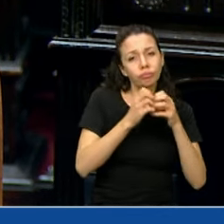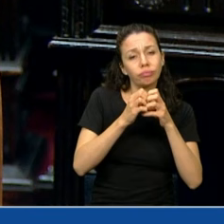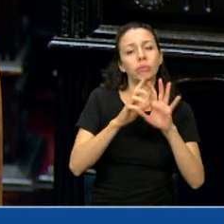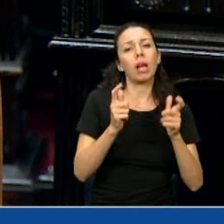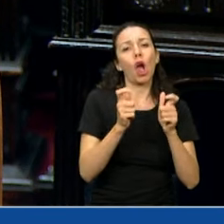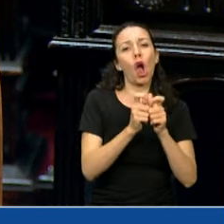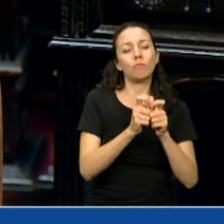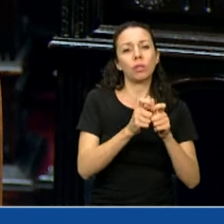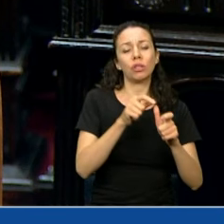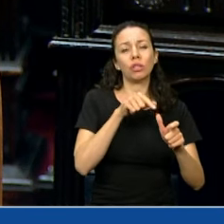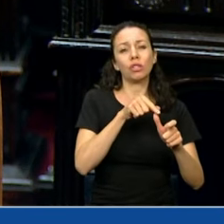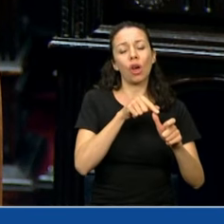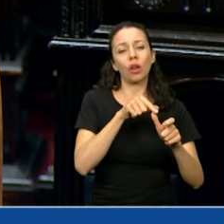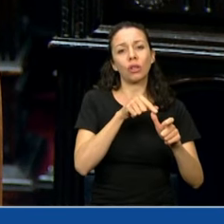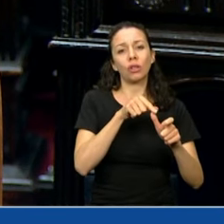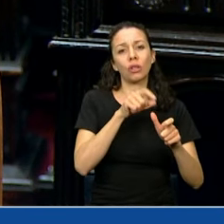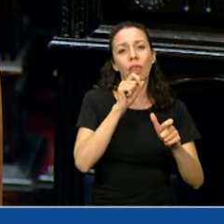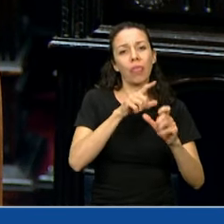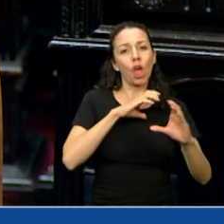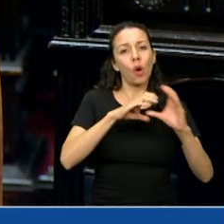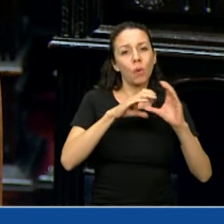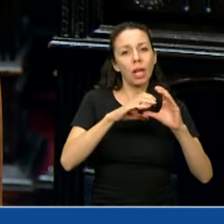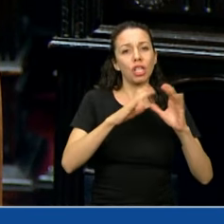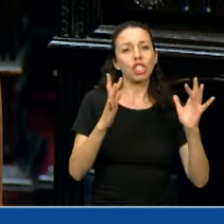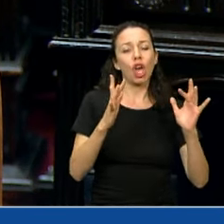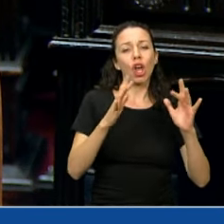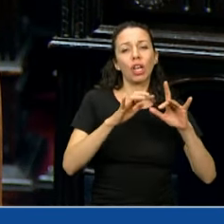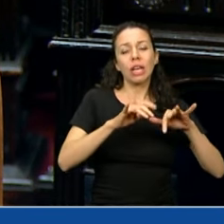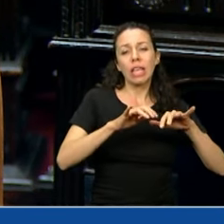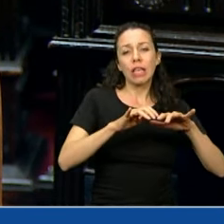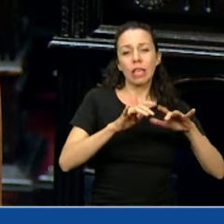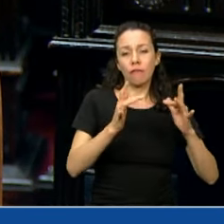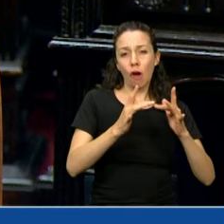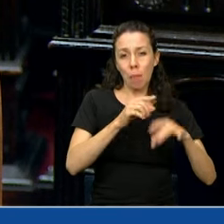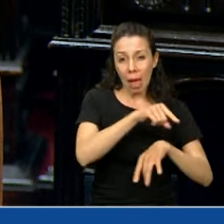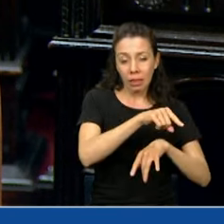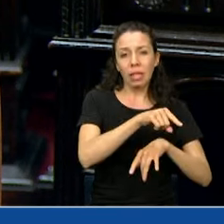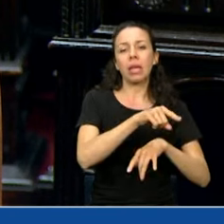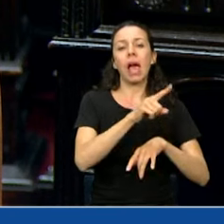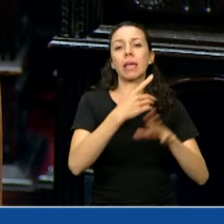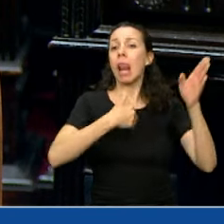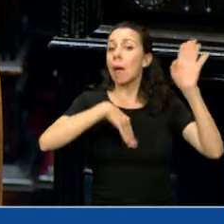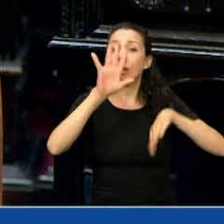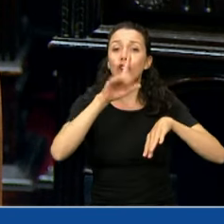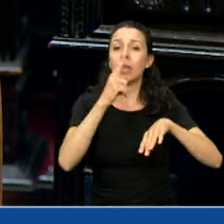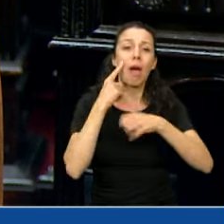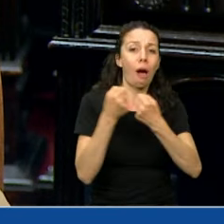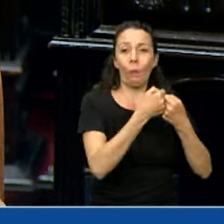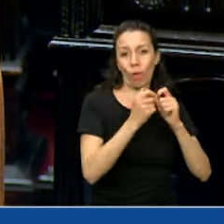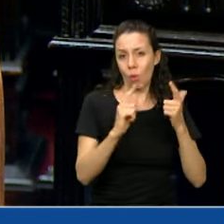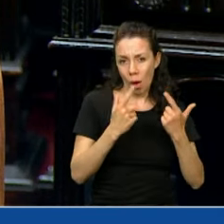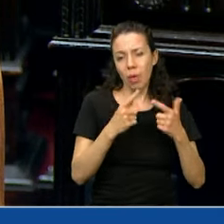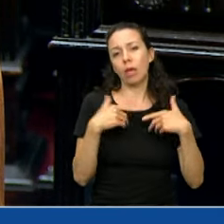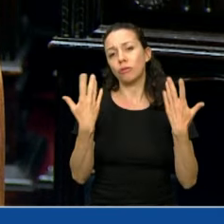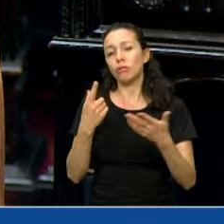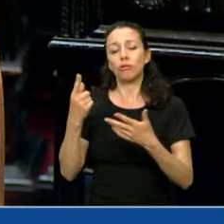comisión de comunicación informática y que no se había conseguido las mayorías para el acuerdo Así que